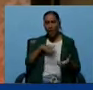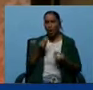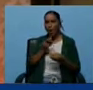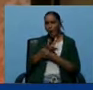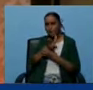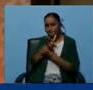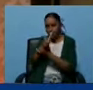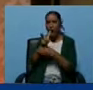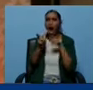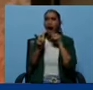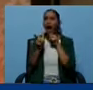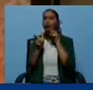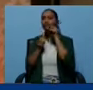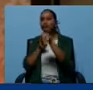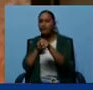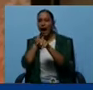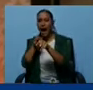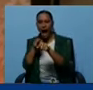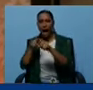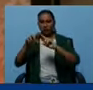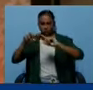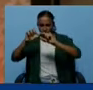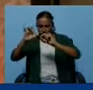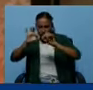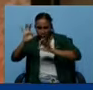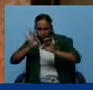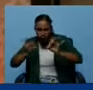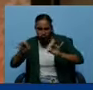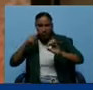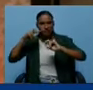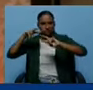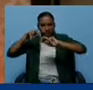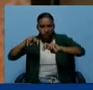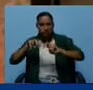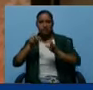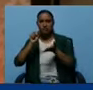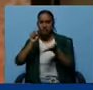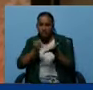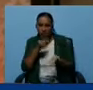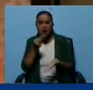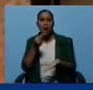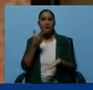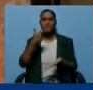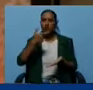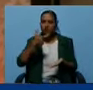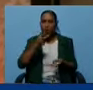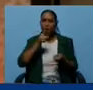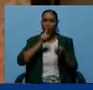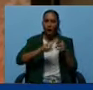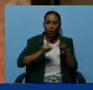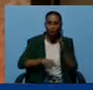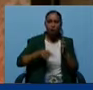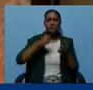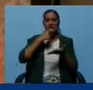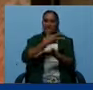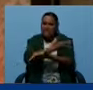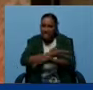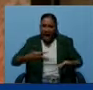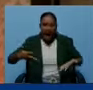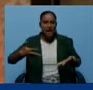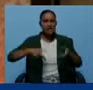reconocimiento técnico balístico, experticia biológica, experticia química, pesquisas digitales,